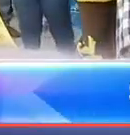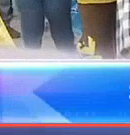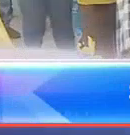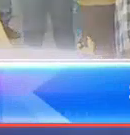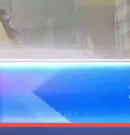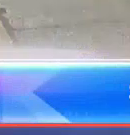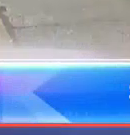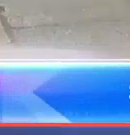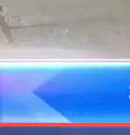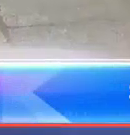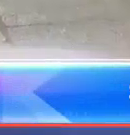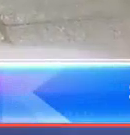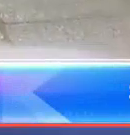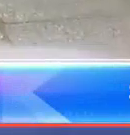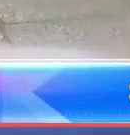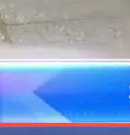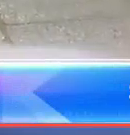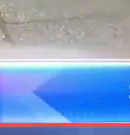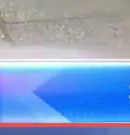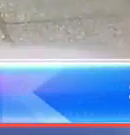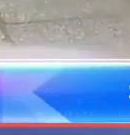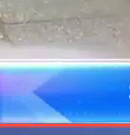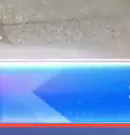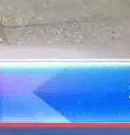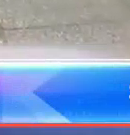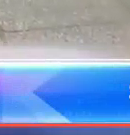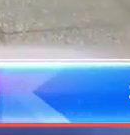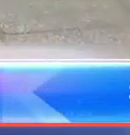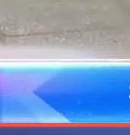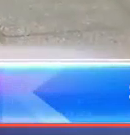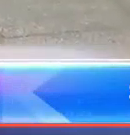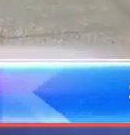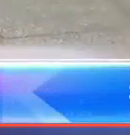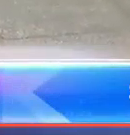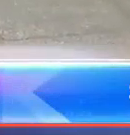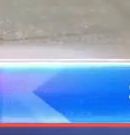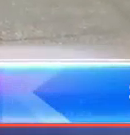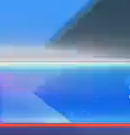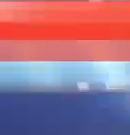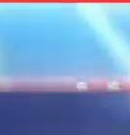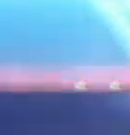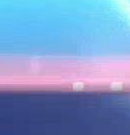Guayaquil, Quito, se registraron aglomeraciones y largas filas.